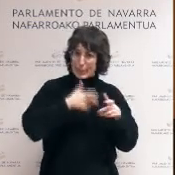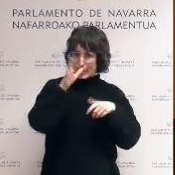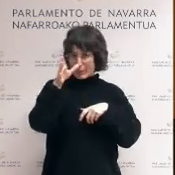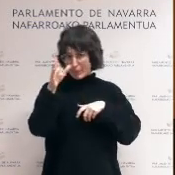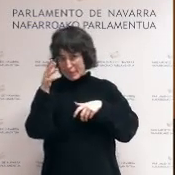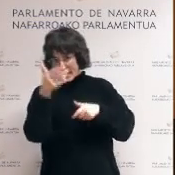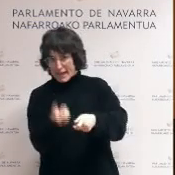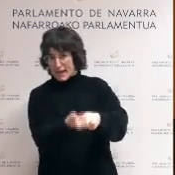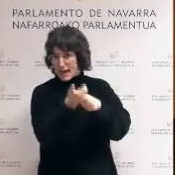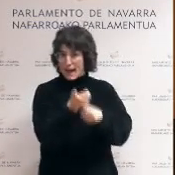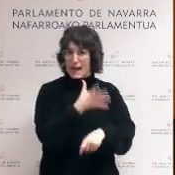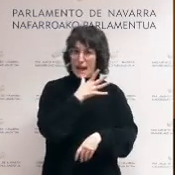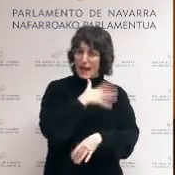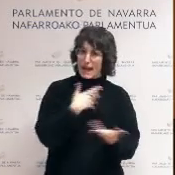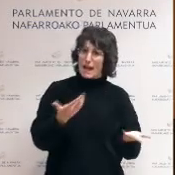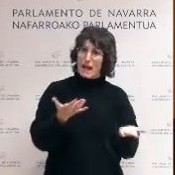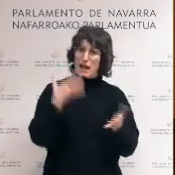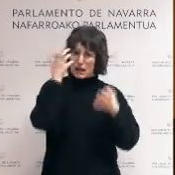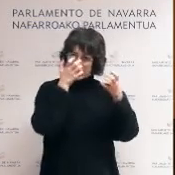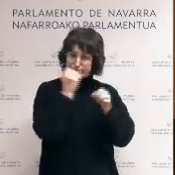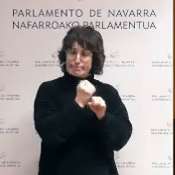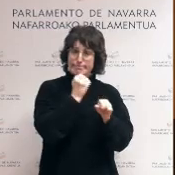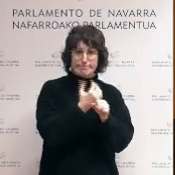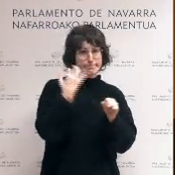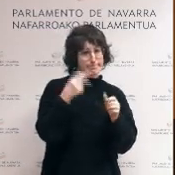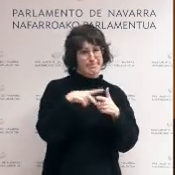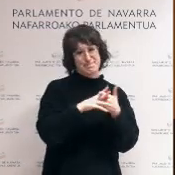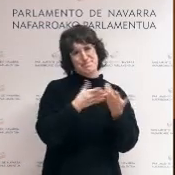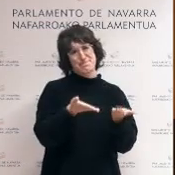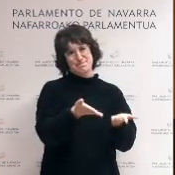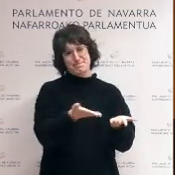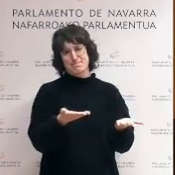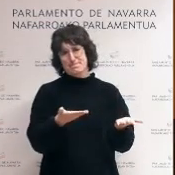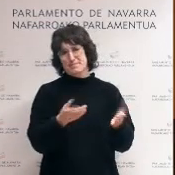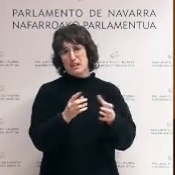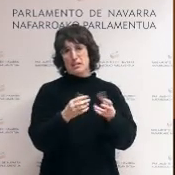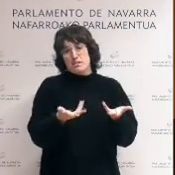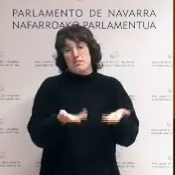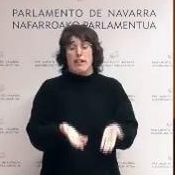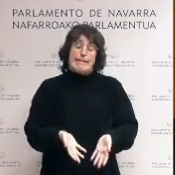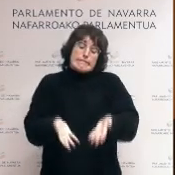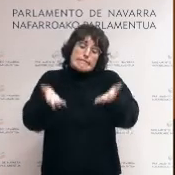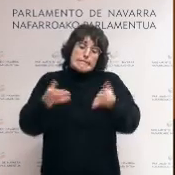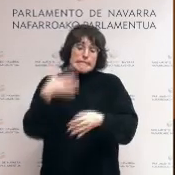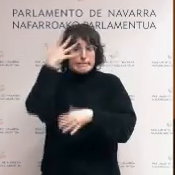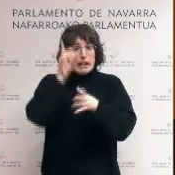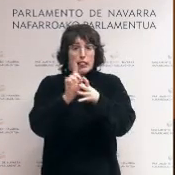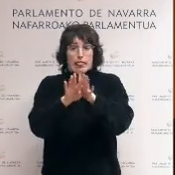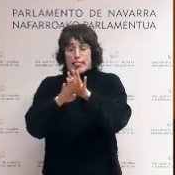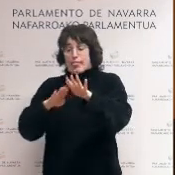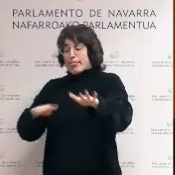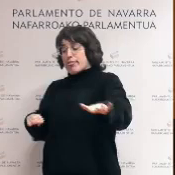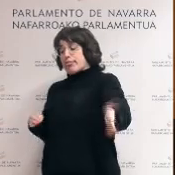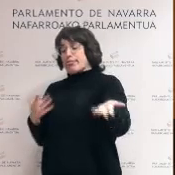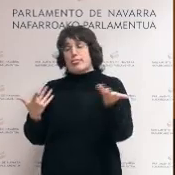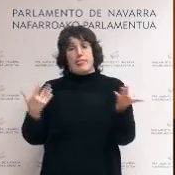denle esta herramienta. No dejen que Navarra se quede atrás. Vamos a darle esa marca navarra